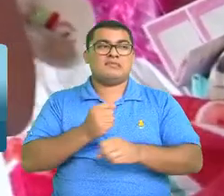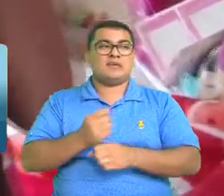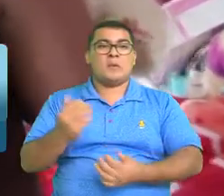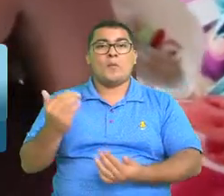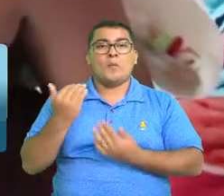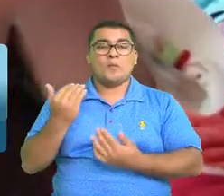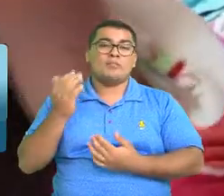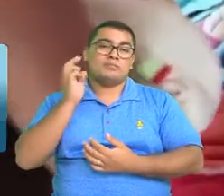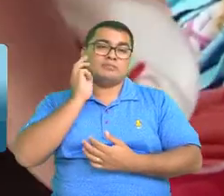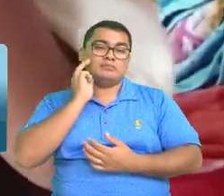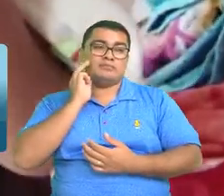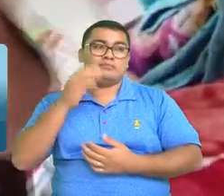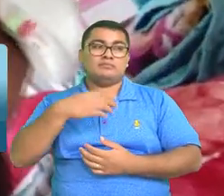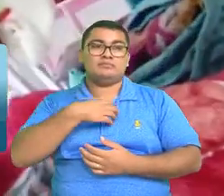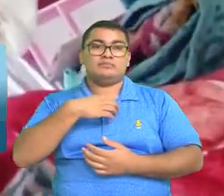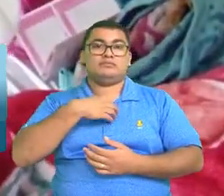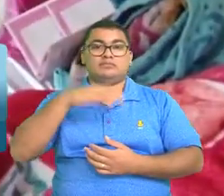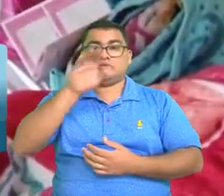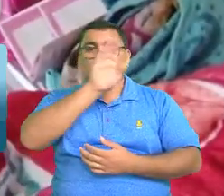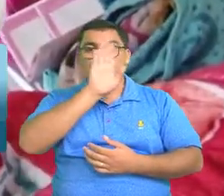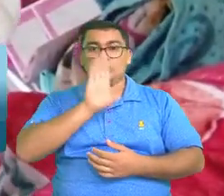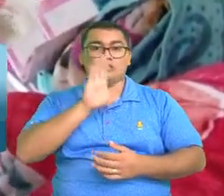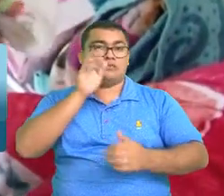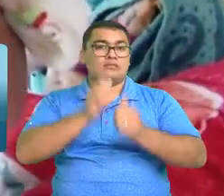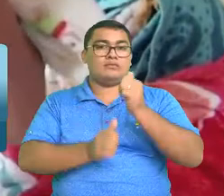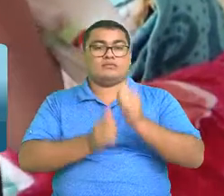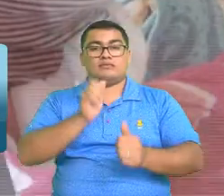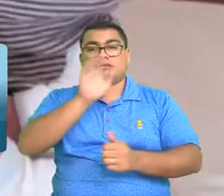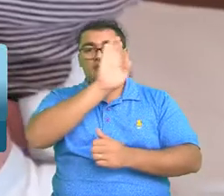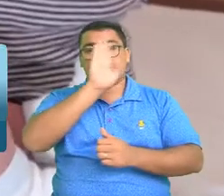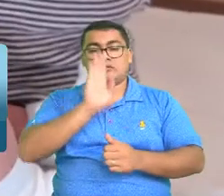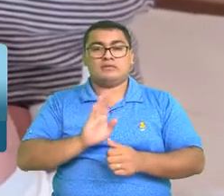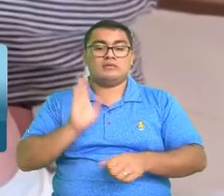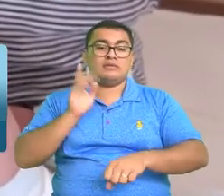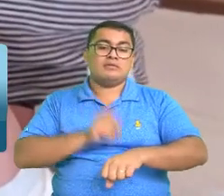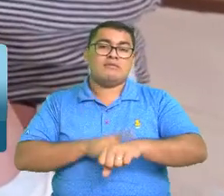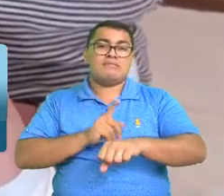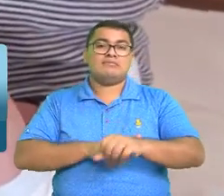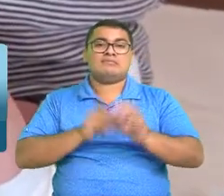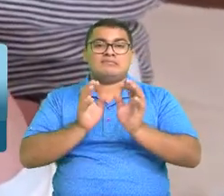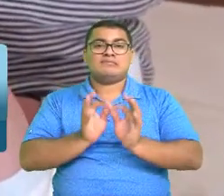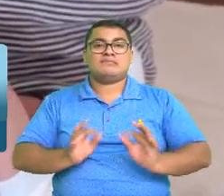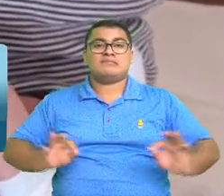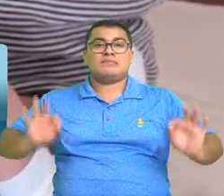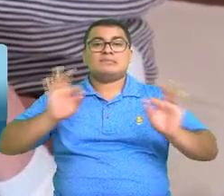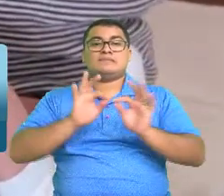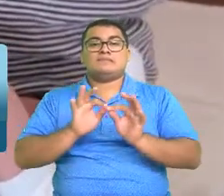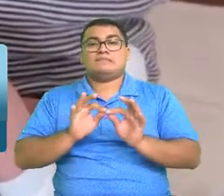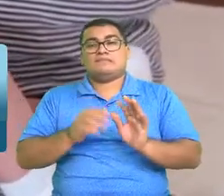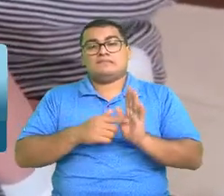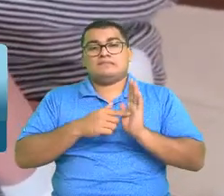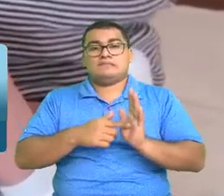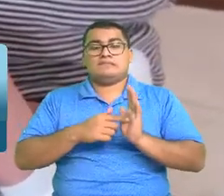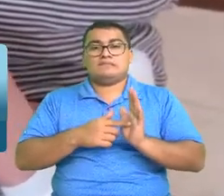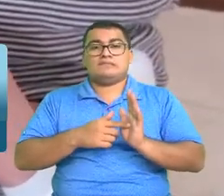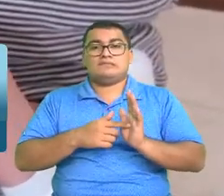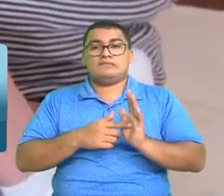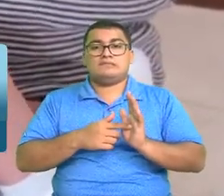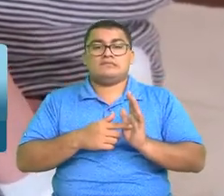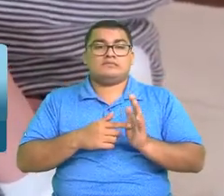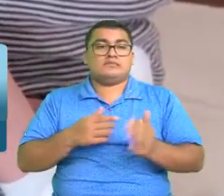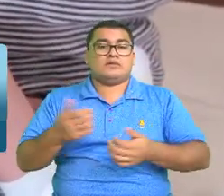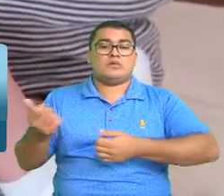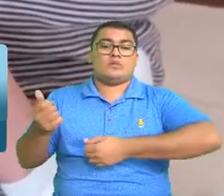de su madre, nunca va a presentar esto. Es durante ese tiempo. Aparte, si tiene, si bebe a la par